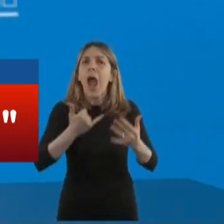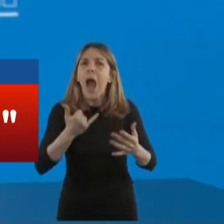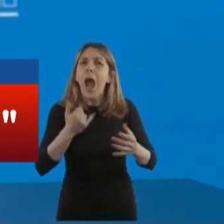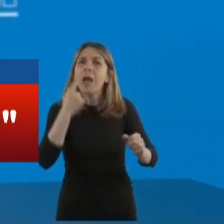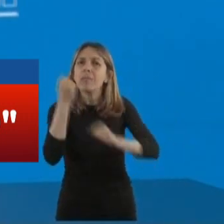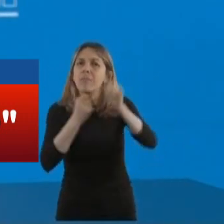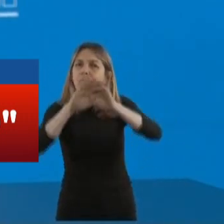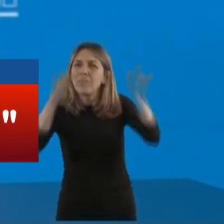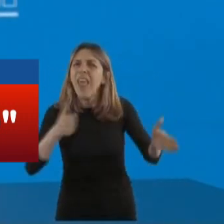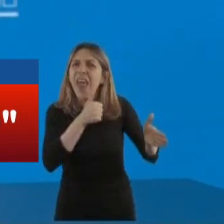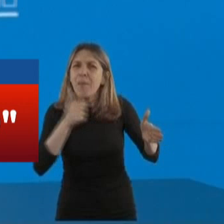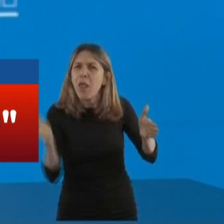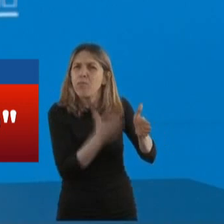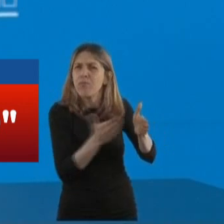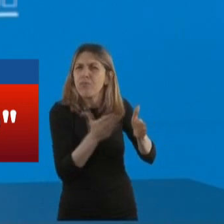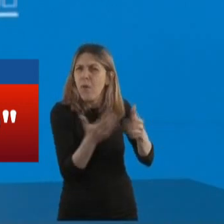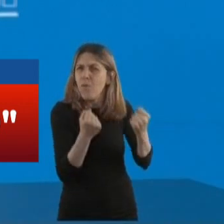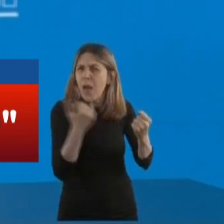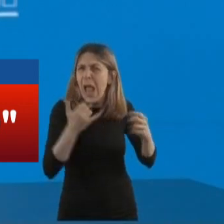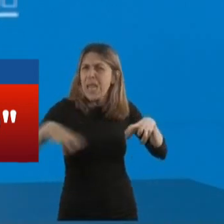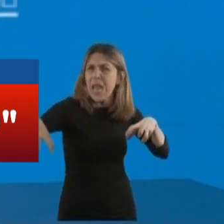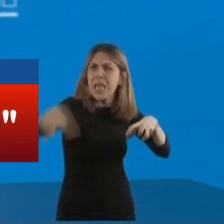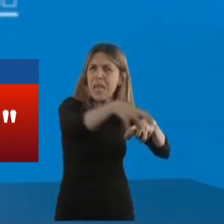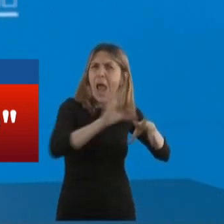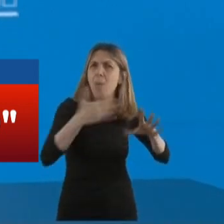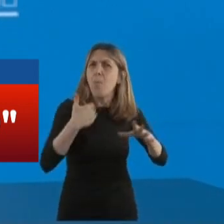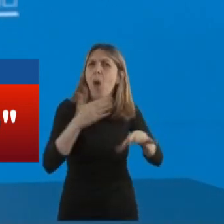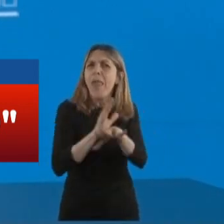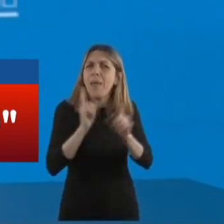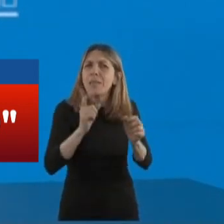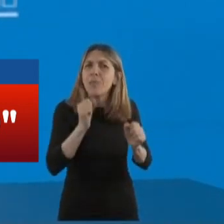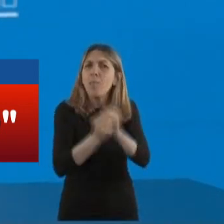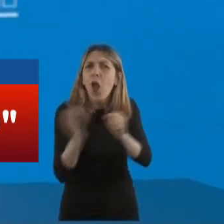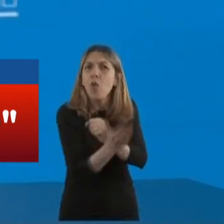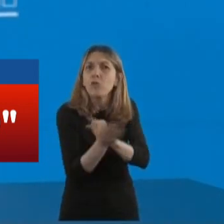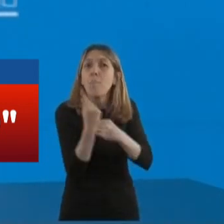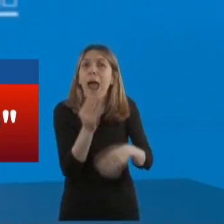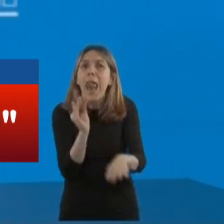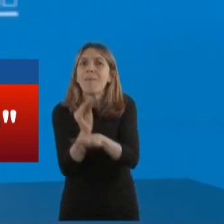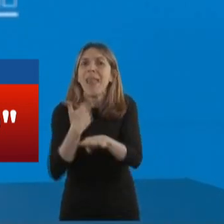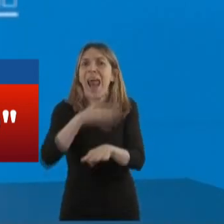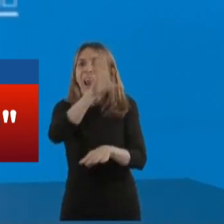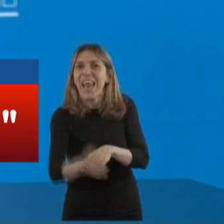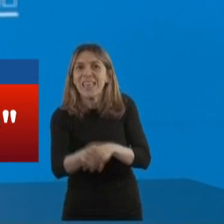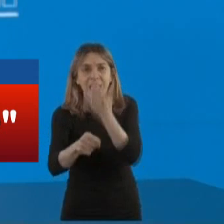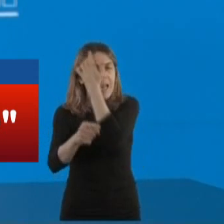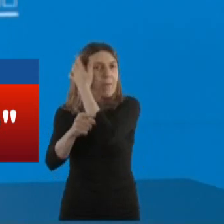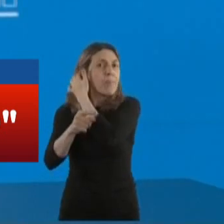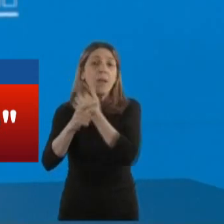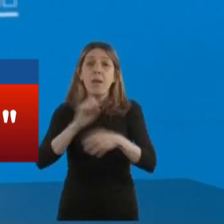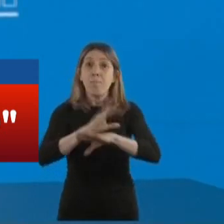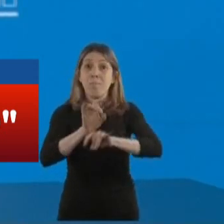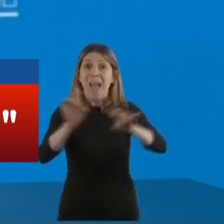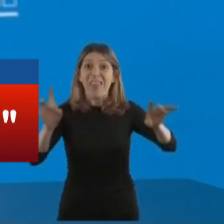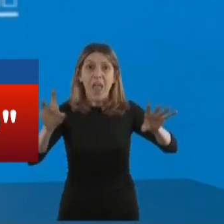farmacéutica robusta y fuerte le permitió eso, autoabastecerse. Después que en toda la pandemia, toda la